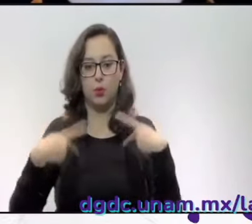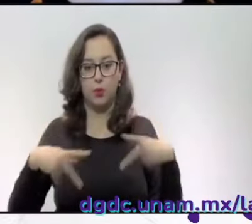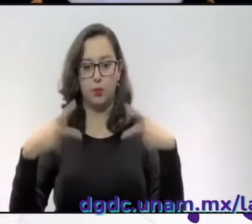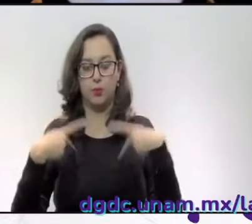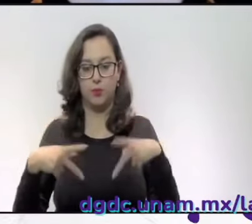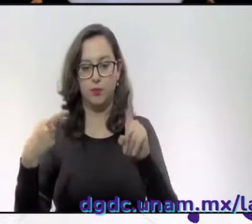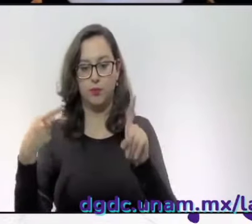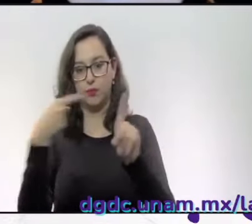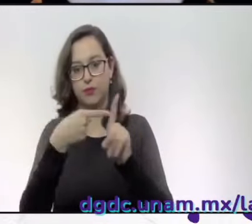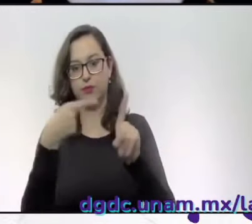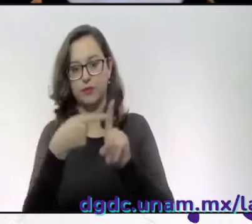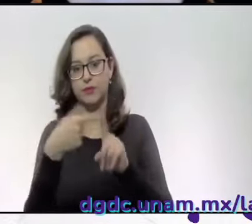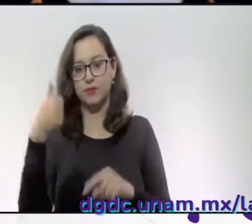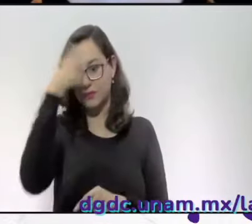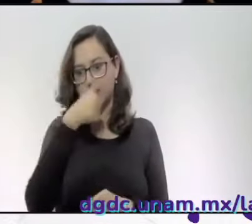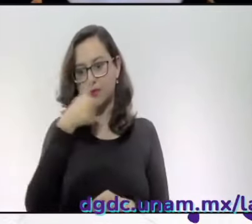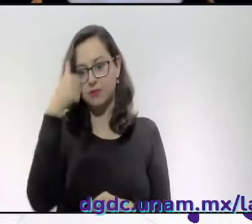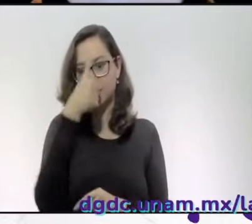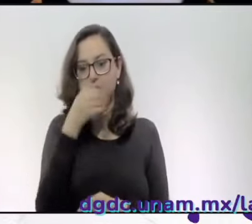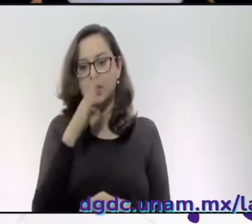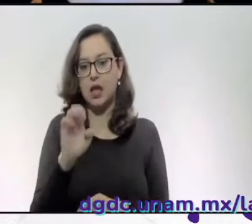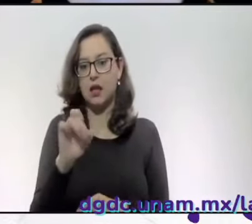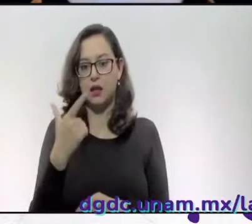este sacerdote belga.